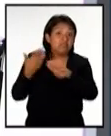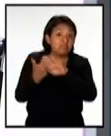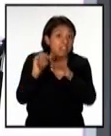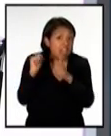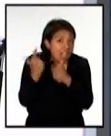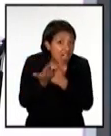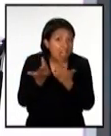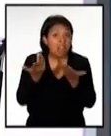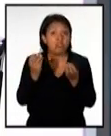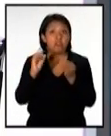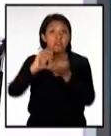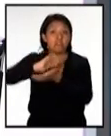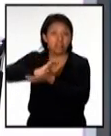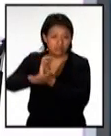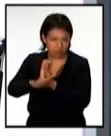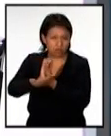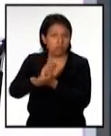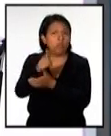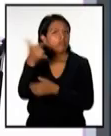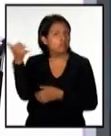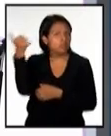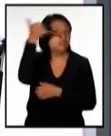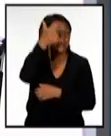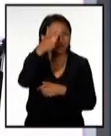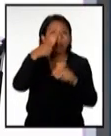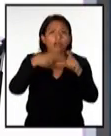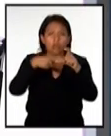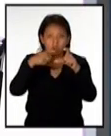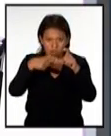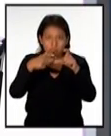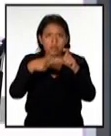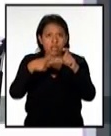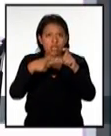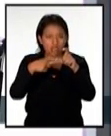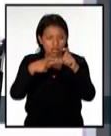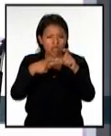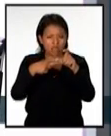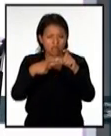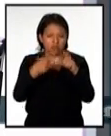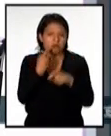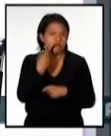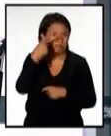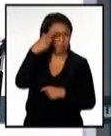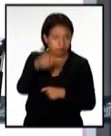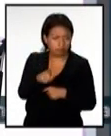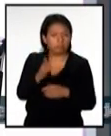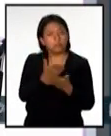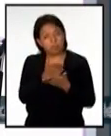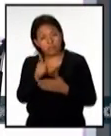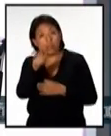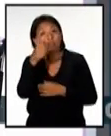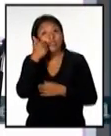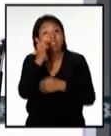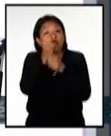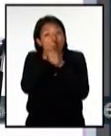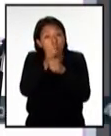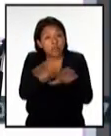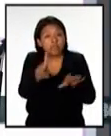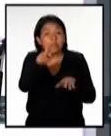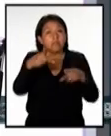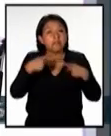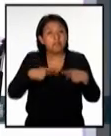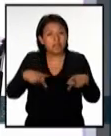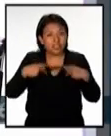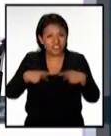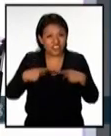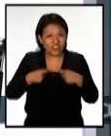de discriminación, no duden en llamar a CONAPRED en denunciar este hecho. Por otra parte, si usted requiere información sobre las